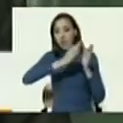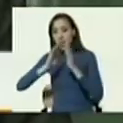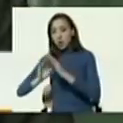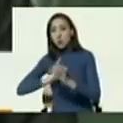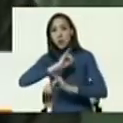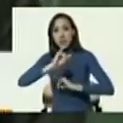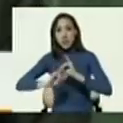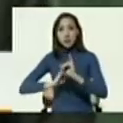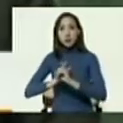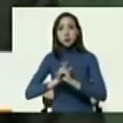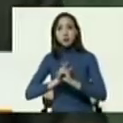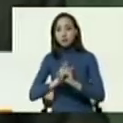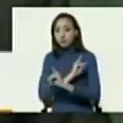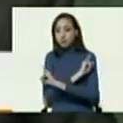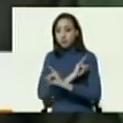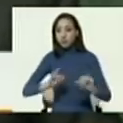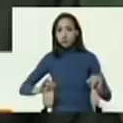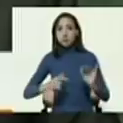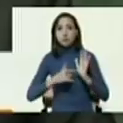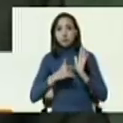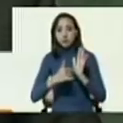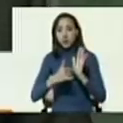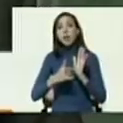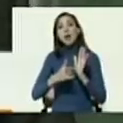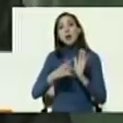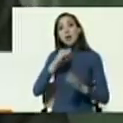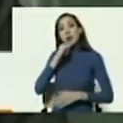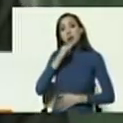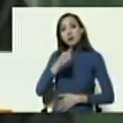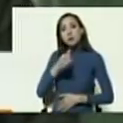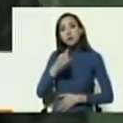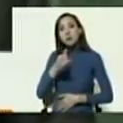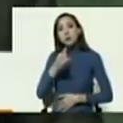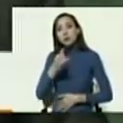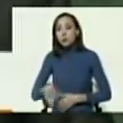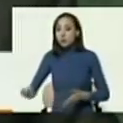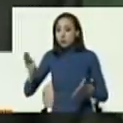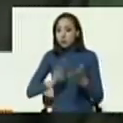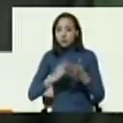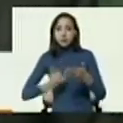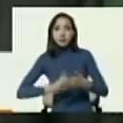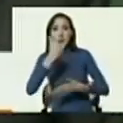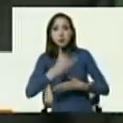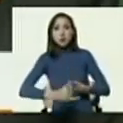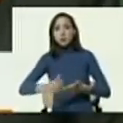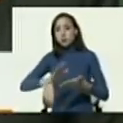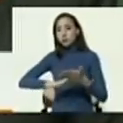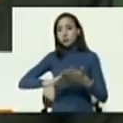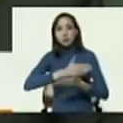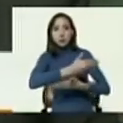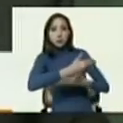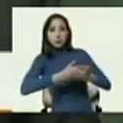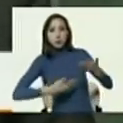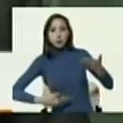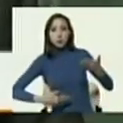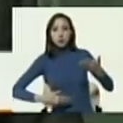internacional, concluye su intervención anunciando que votará una vez más a favor del proyecto de resolución